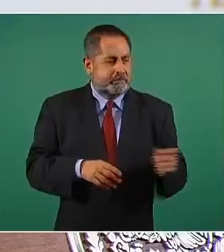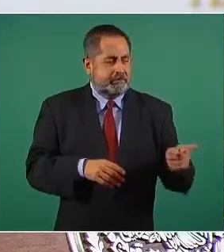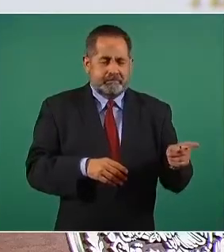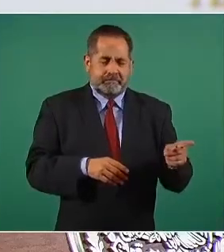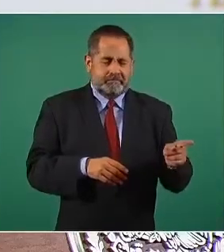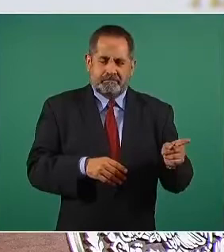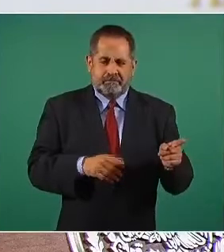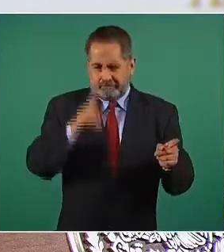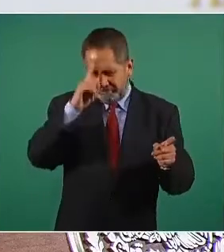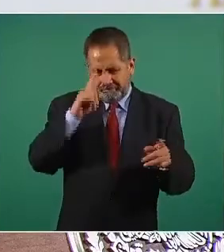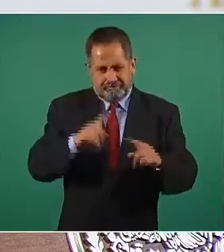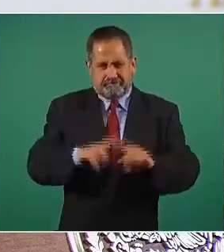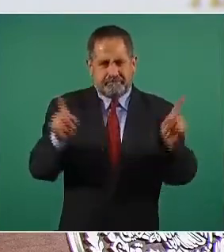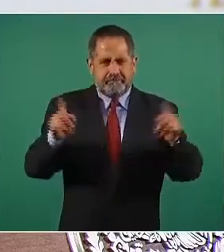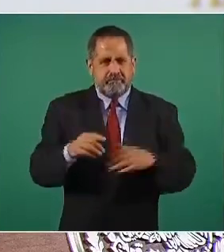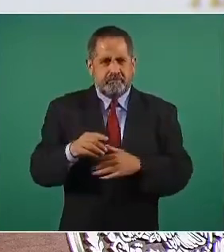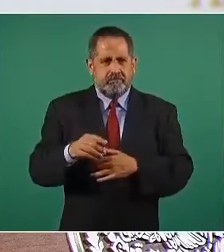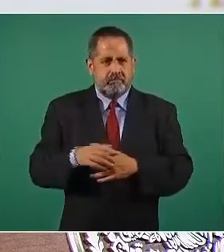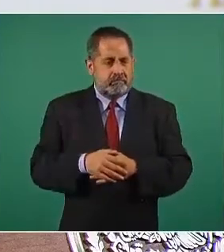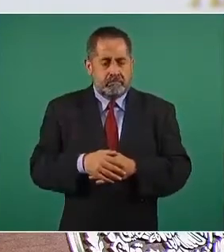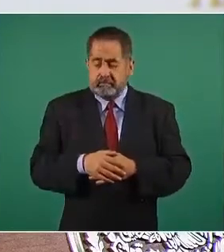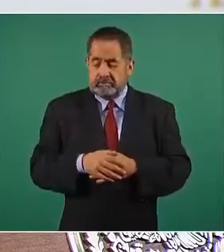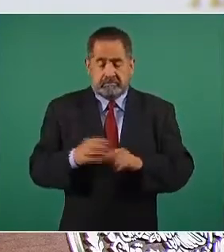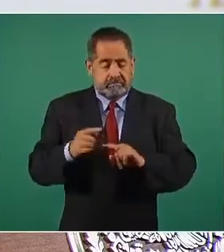radical, un gran viraje